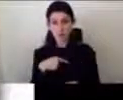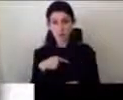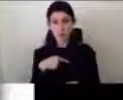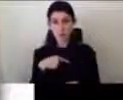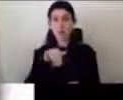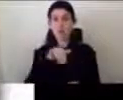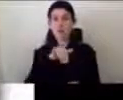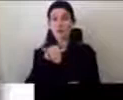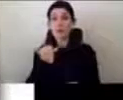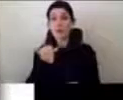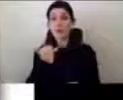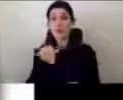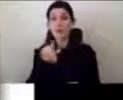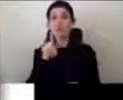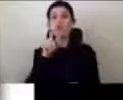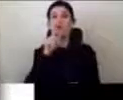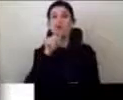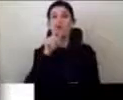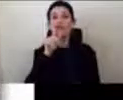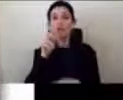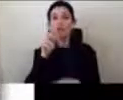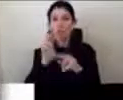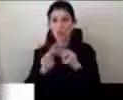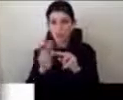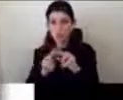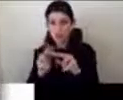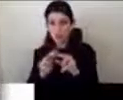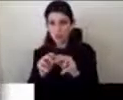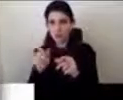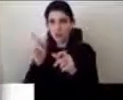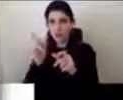estar presente también el autor y el diseñador del juego.